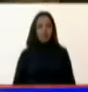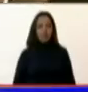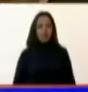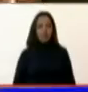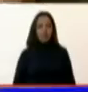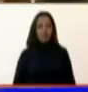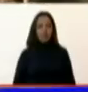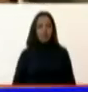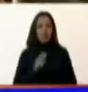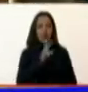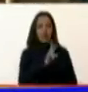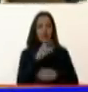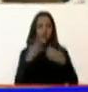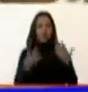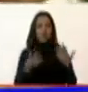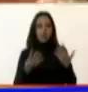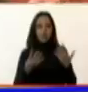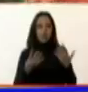Del 29